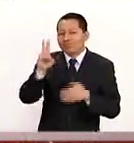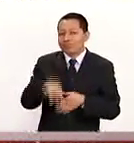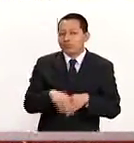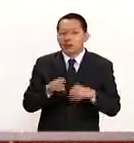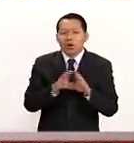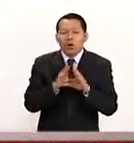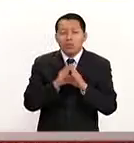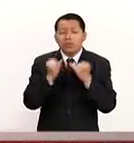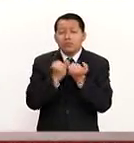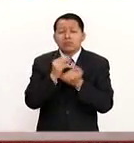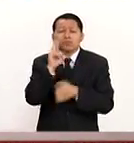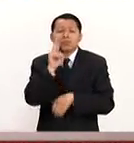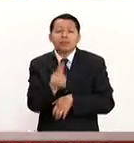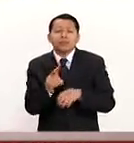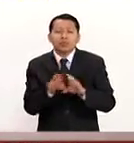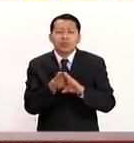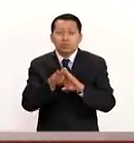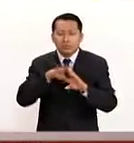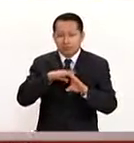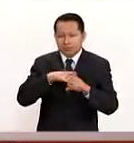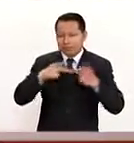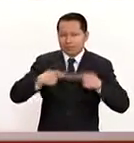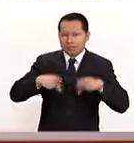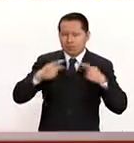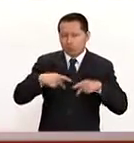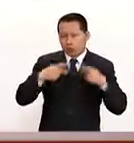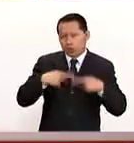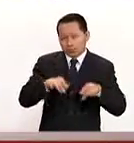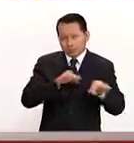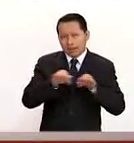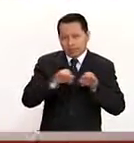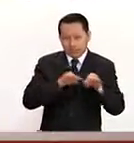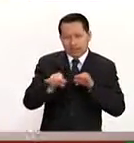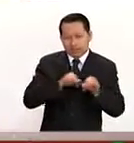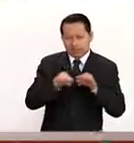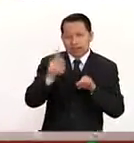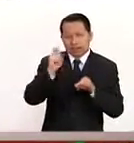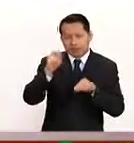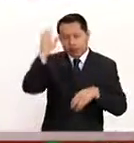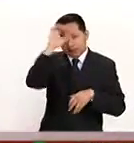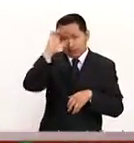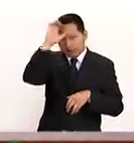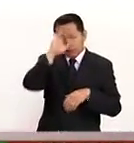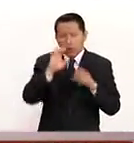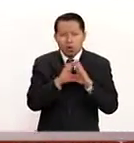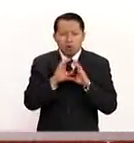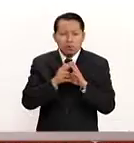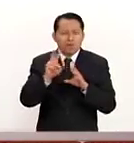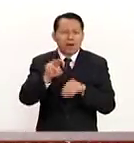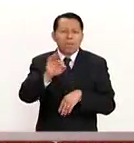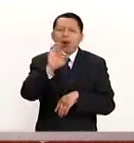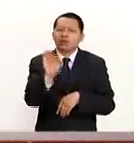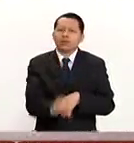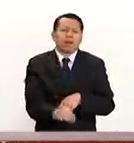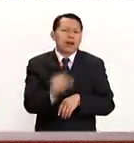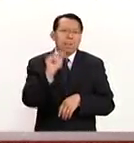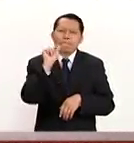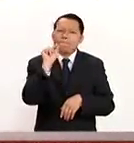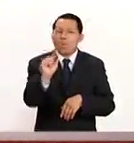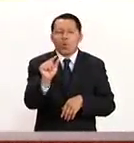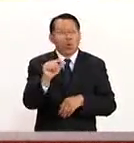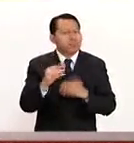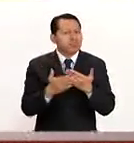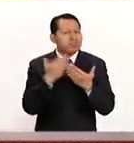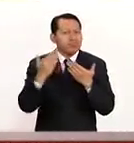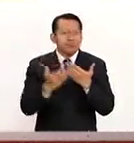si nosotros vemos en la población económicamente activa, vemos que los científicos ocupan un porcentaje realmente bajísimo. Sí. Y pensamos